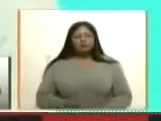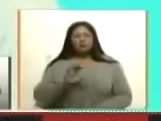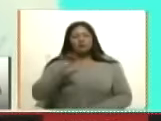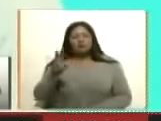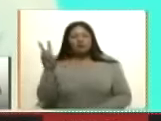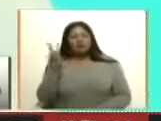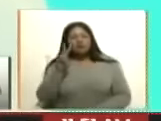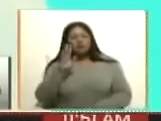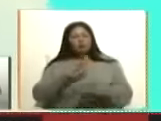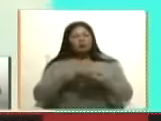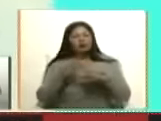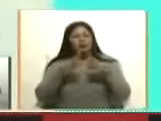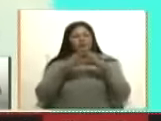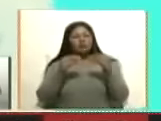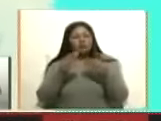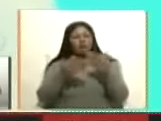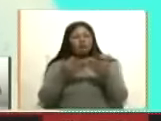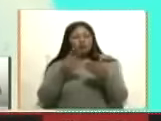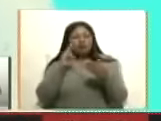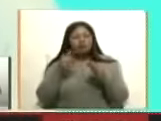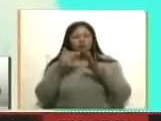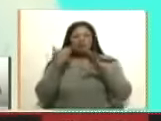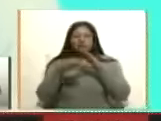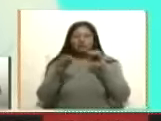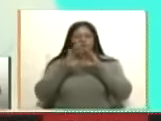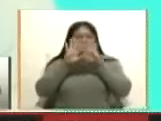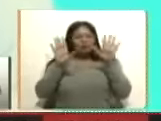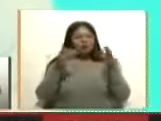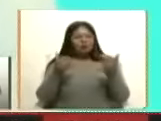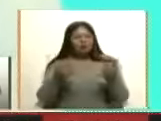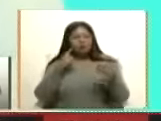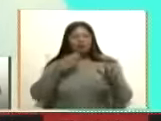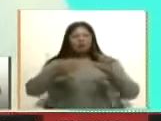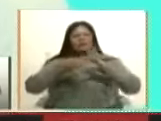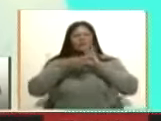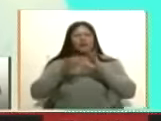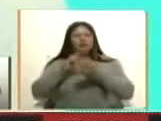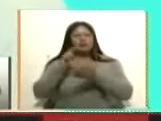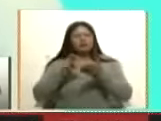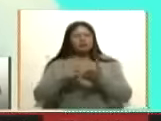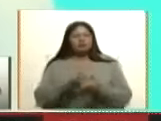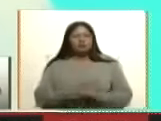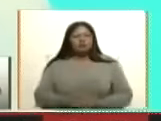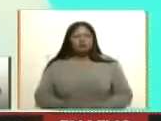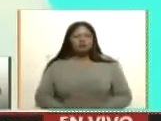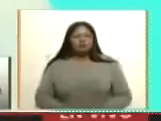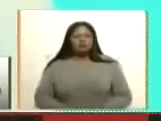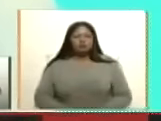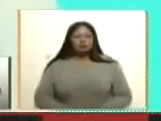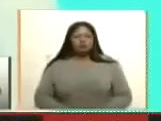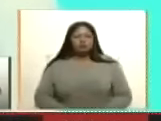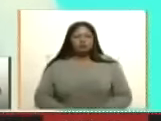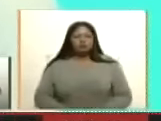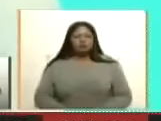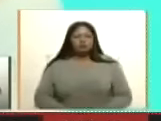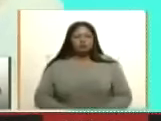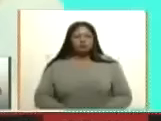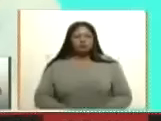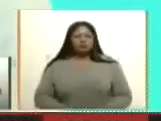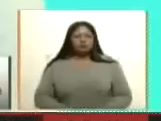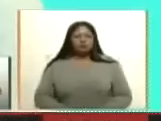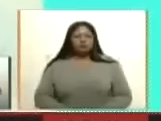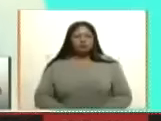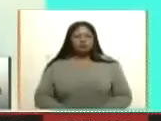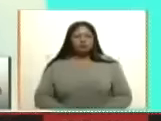todos y todas dimos un mensaje muy claro ayer de unidad nacional para la defensa de la integridad ha ganado la